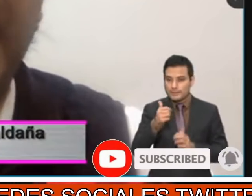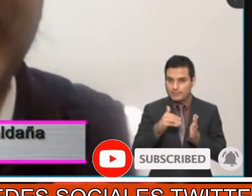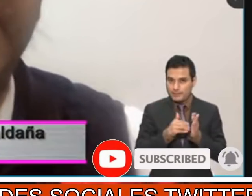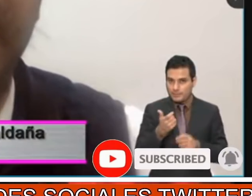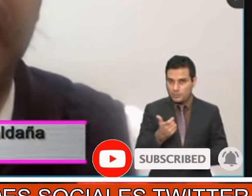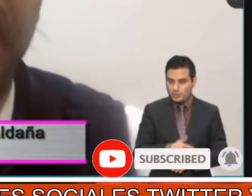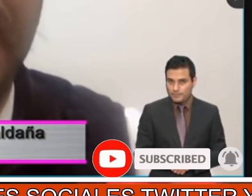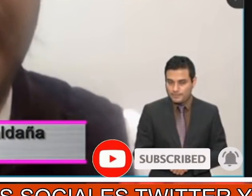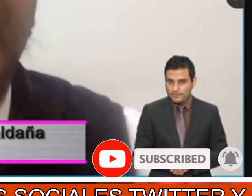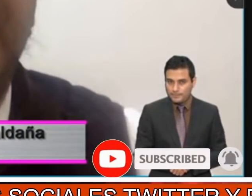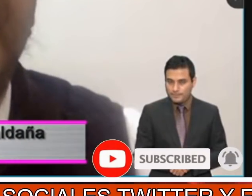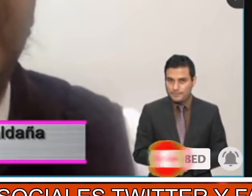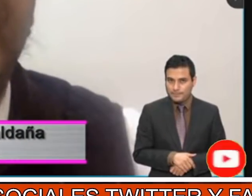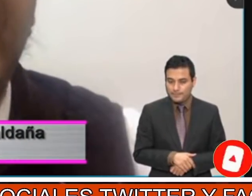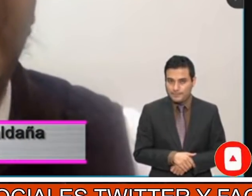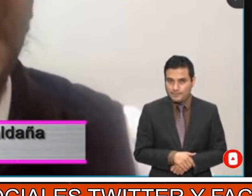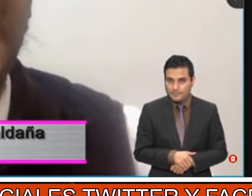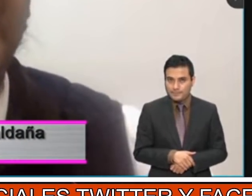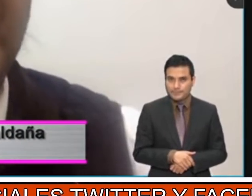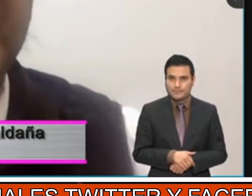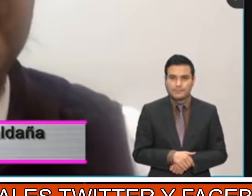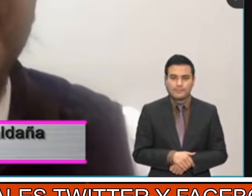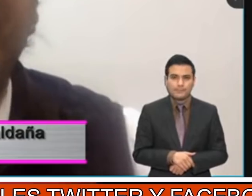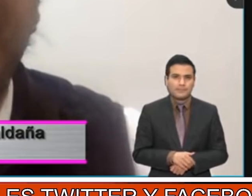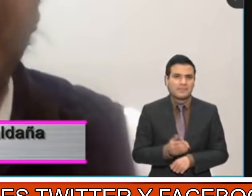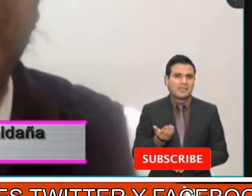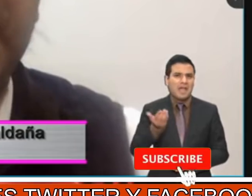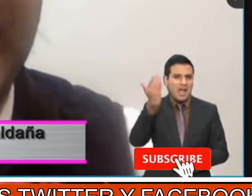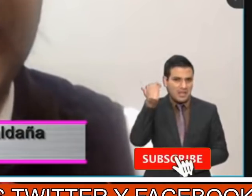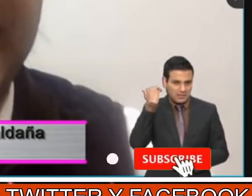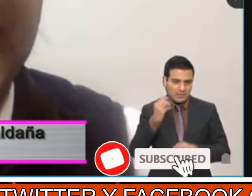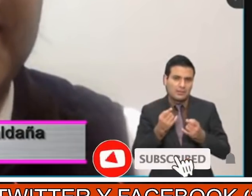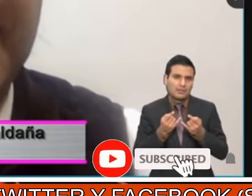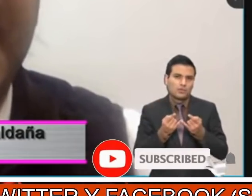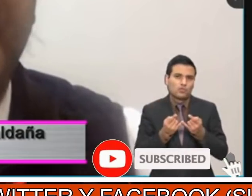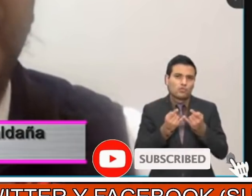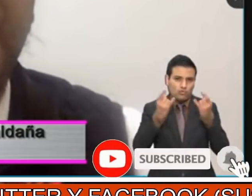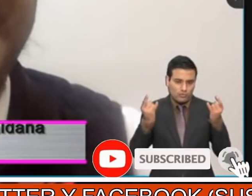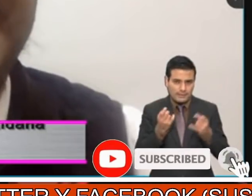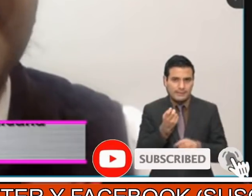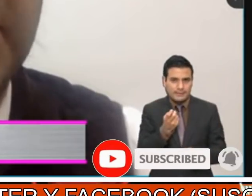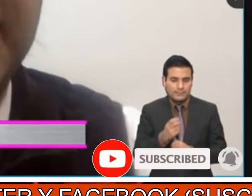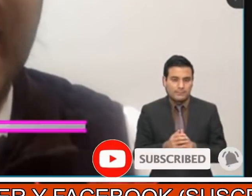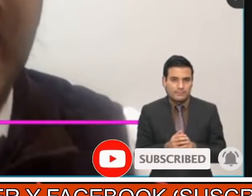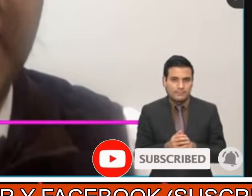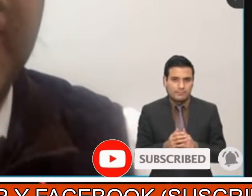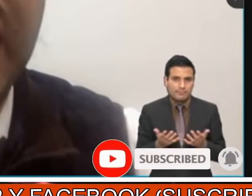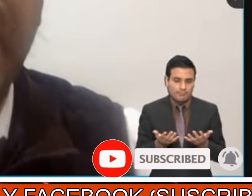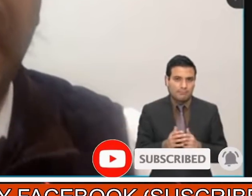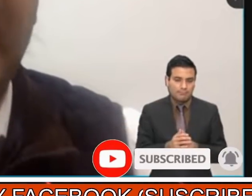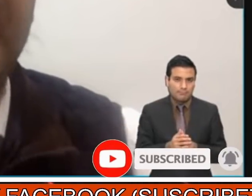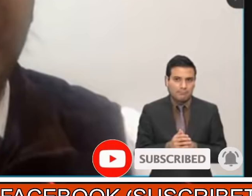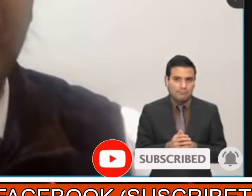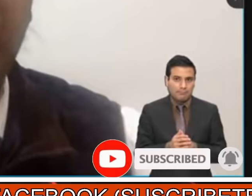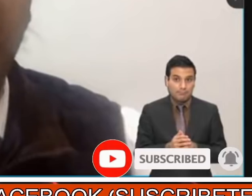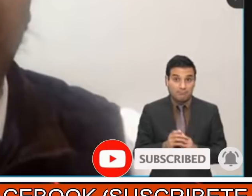256,000 pesos. Y en aquel análisis, en aquellas circunstancias, materialmente acabó